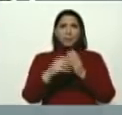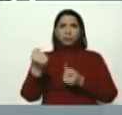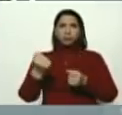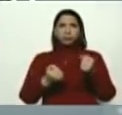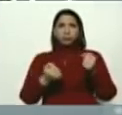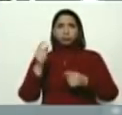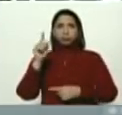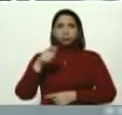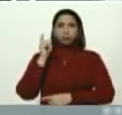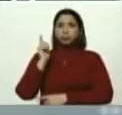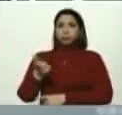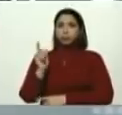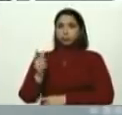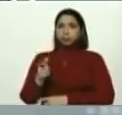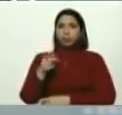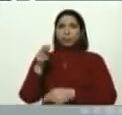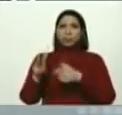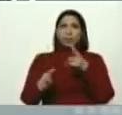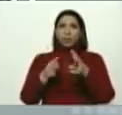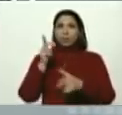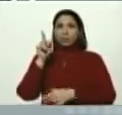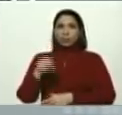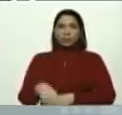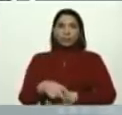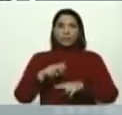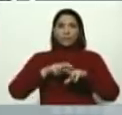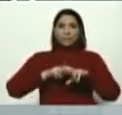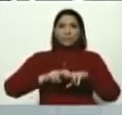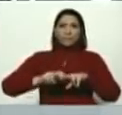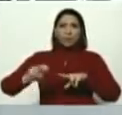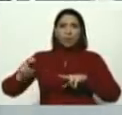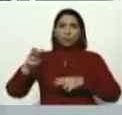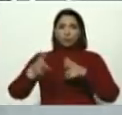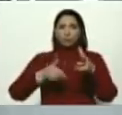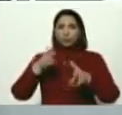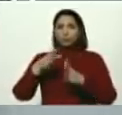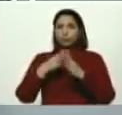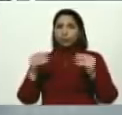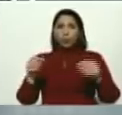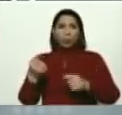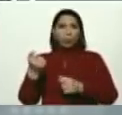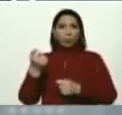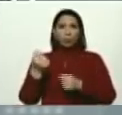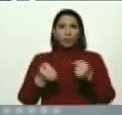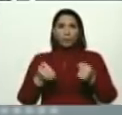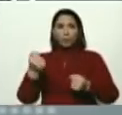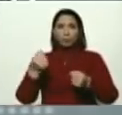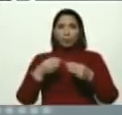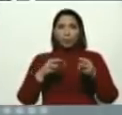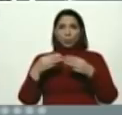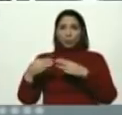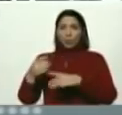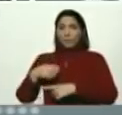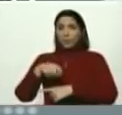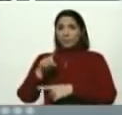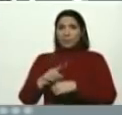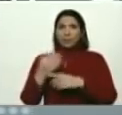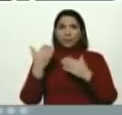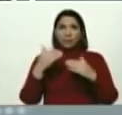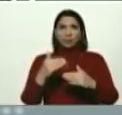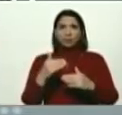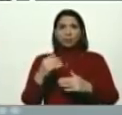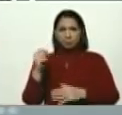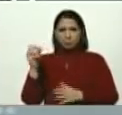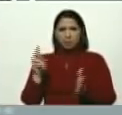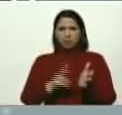en los taxis, en los metros, en los ferrocarriles, en todo el transporte público. Esa fue la primera fase, ¿verdad,